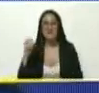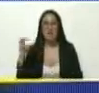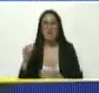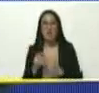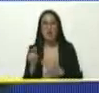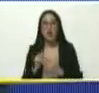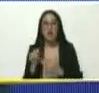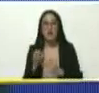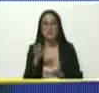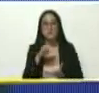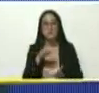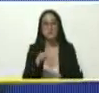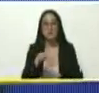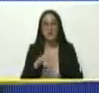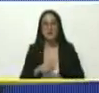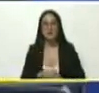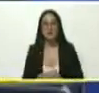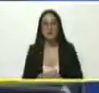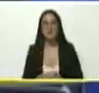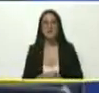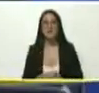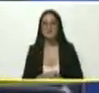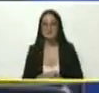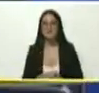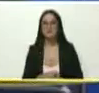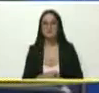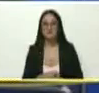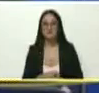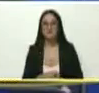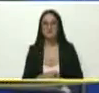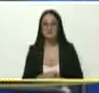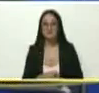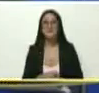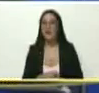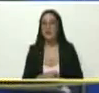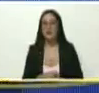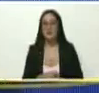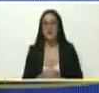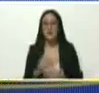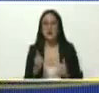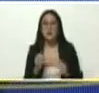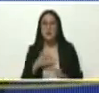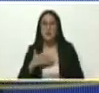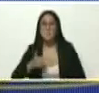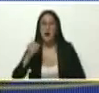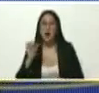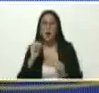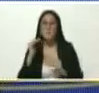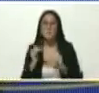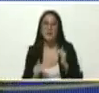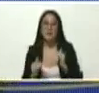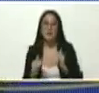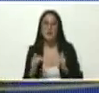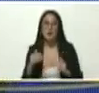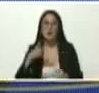barril. Quizás un poquito más, pero jamás un poquito menos, diríamos nosotros desde